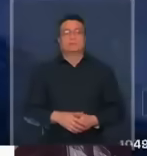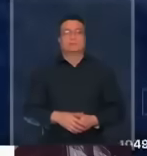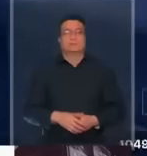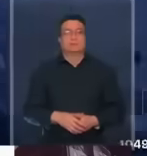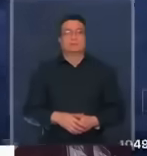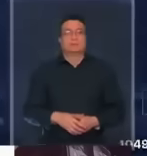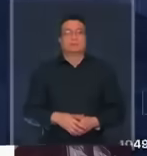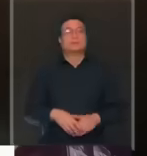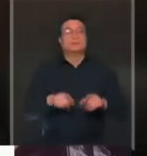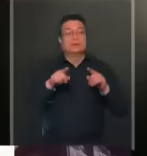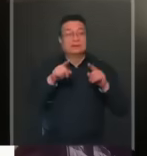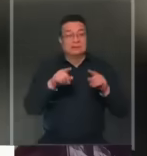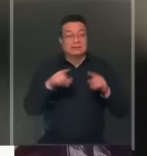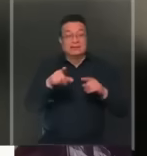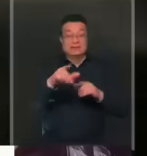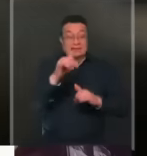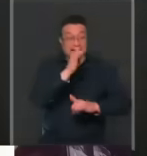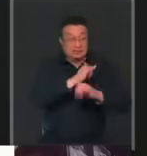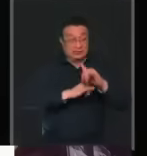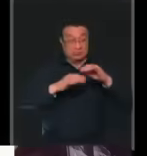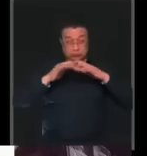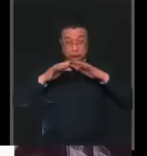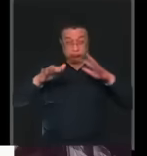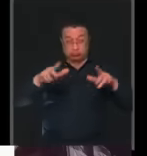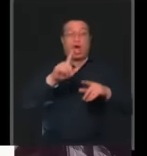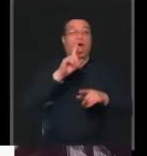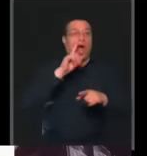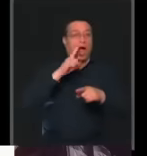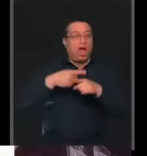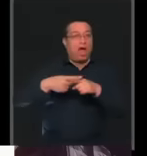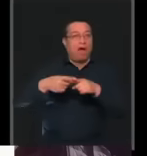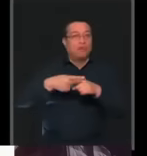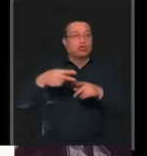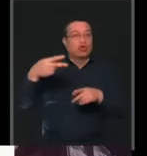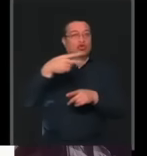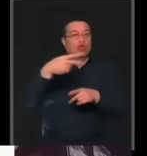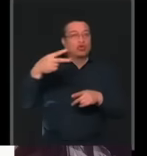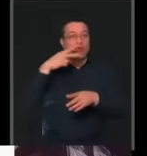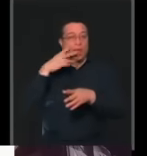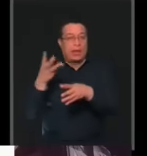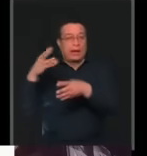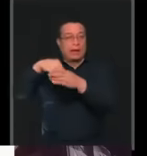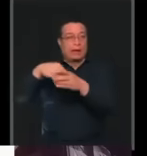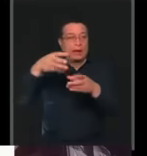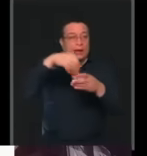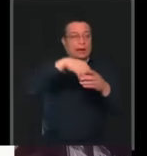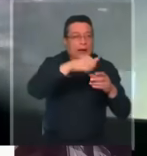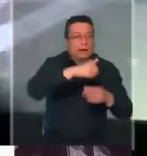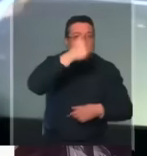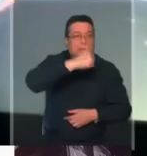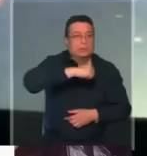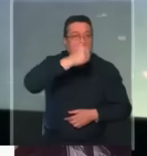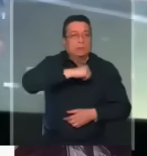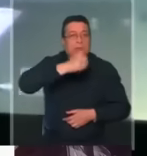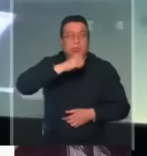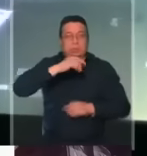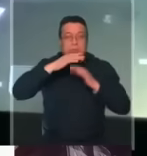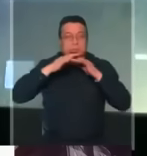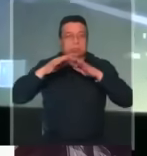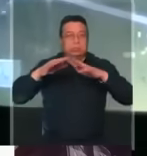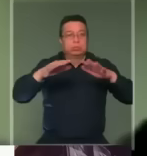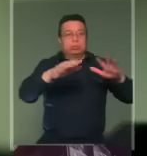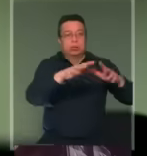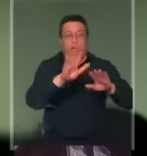En esa selva virtual acechan depredadores sexuales que se aprovechan en un terreno sin ley. Ponga cuidado